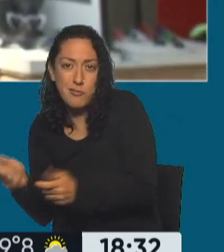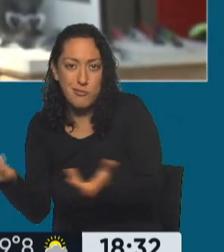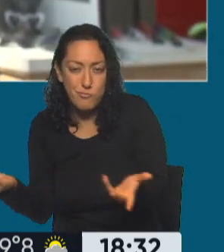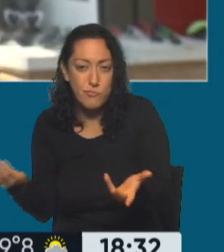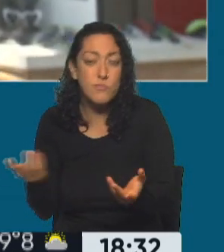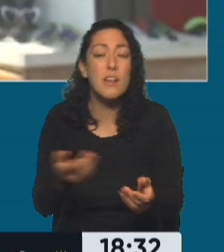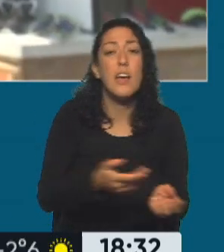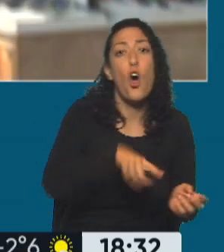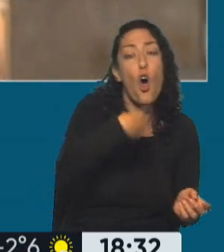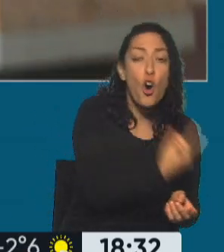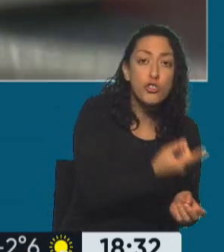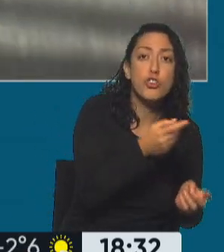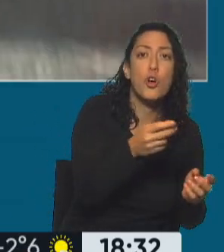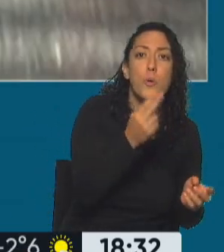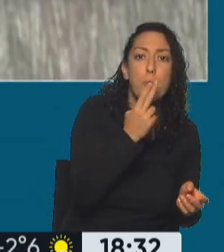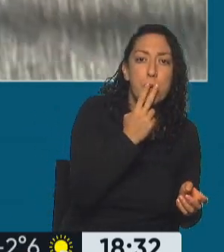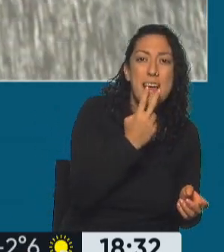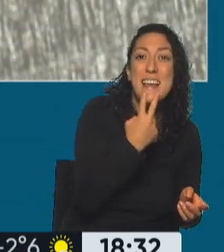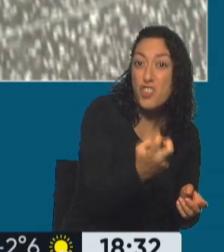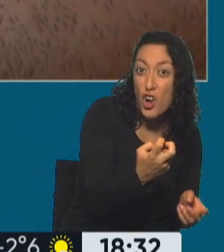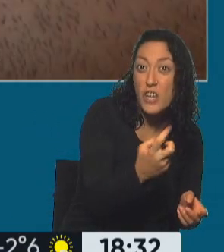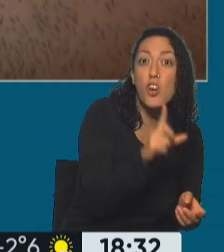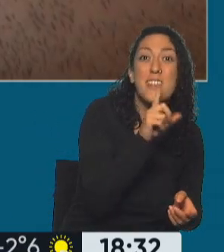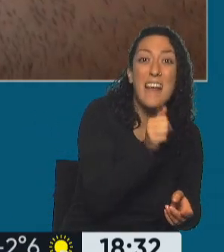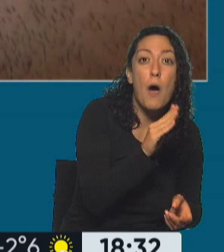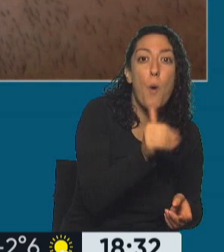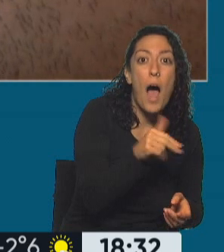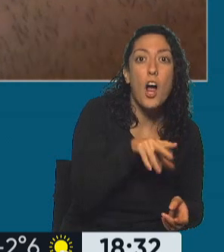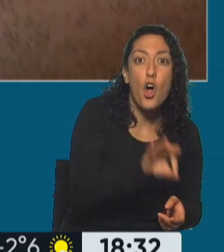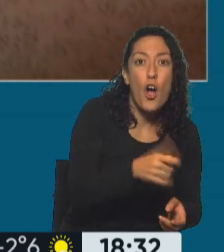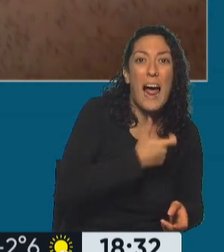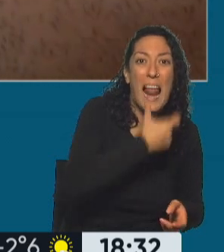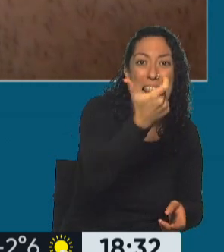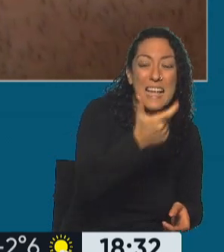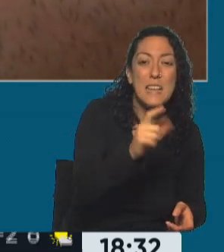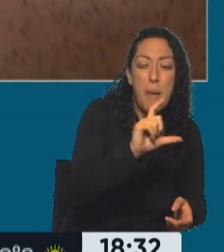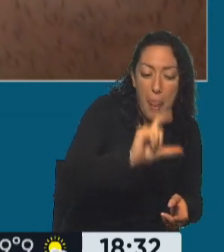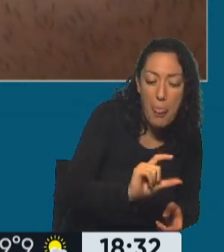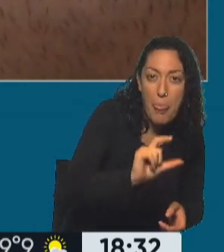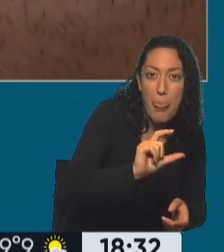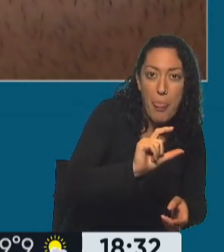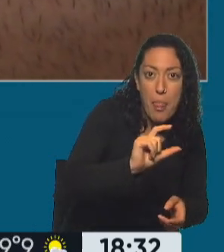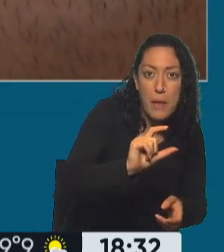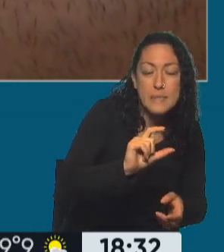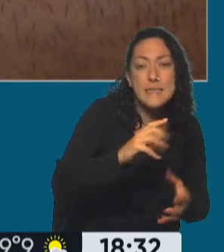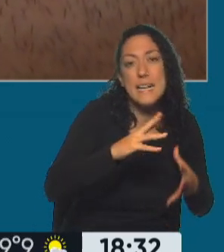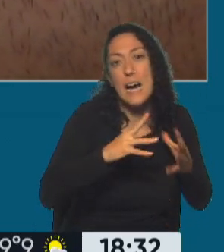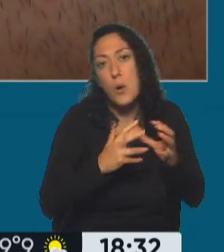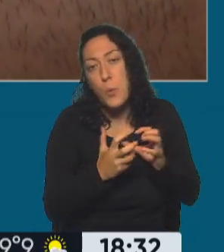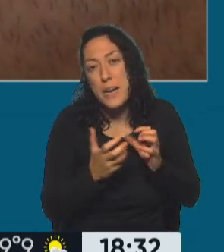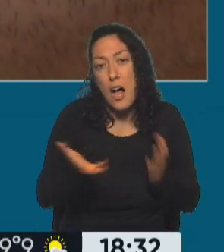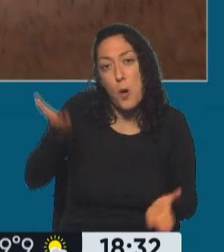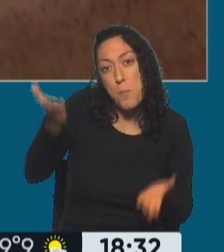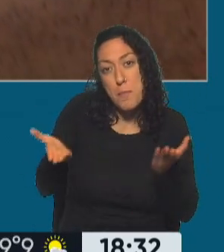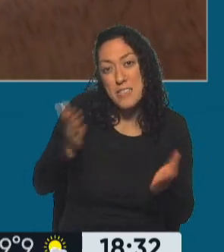tabaco calentado, sí tiene nicotina. Quizás es un cigarrillo más pequeño, te hace menos mal, tiene menos